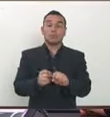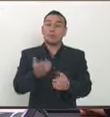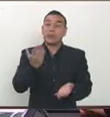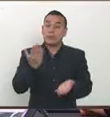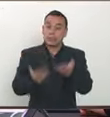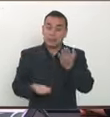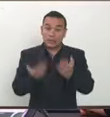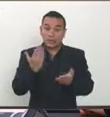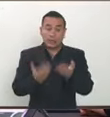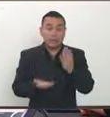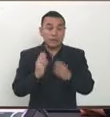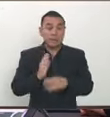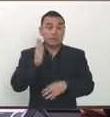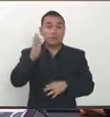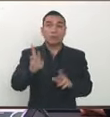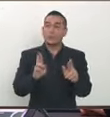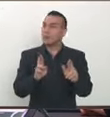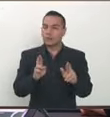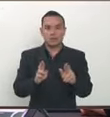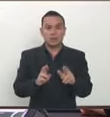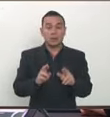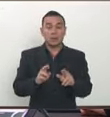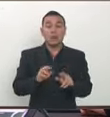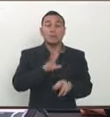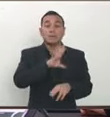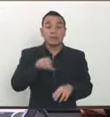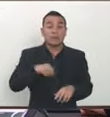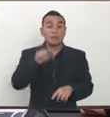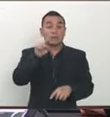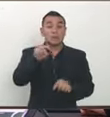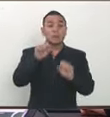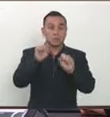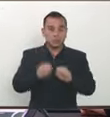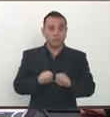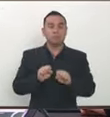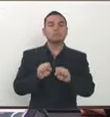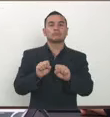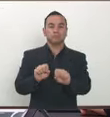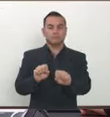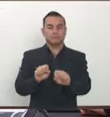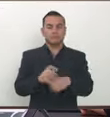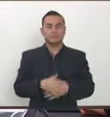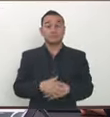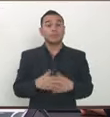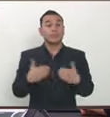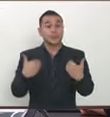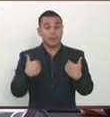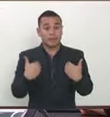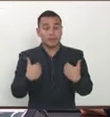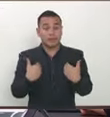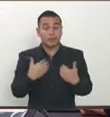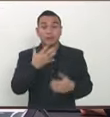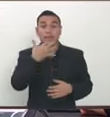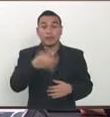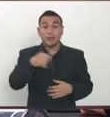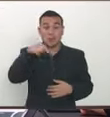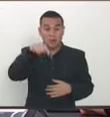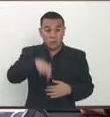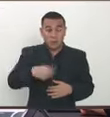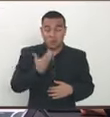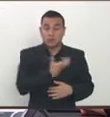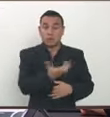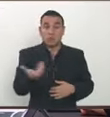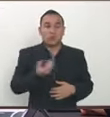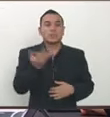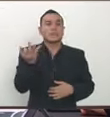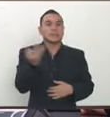vida de algún ser querido de todos nosotros. Tenemos, y este es el momento de que todos nos debemos de